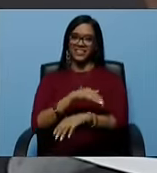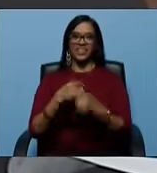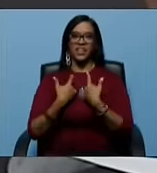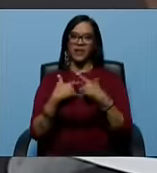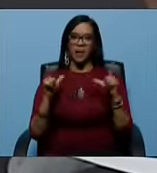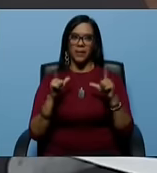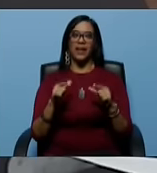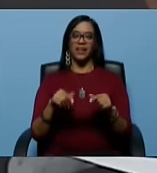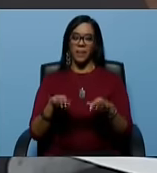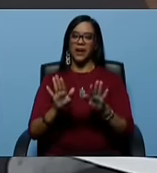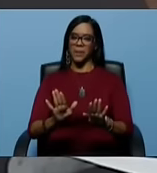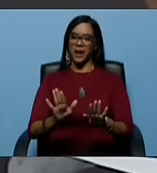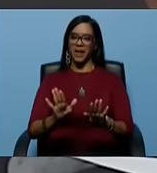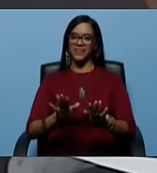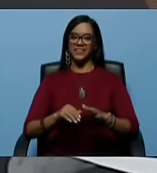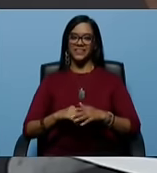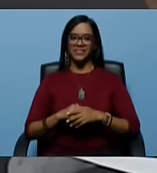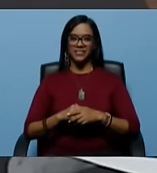Hay que ponerle para abajo.